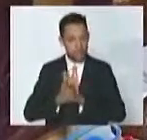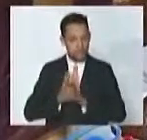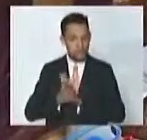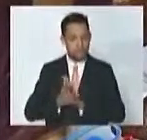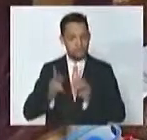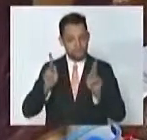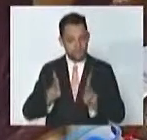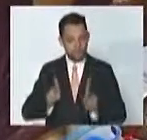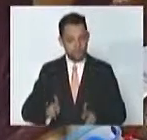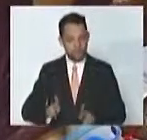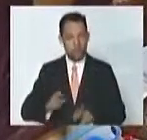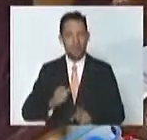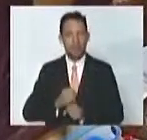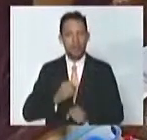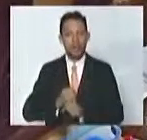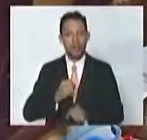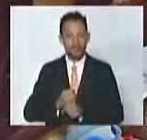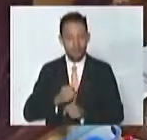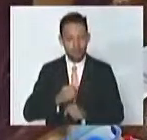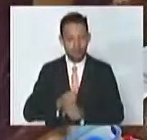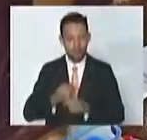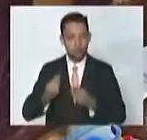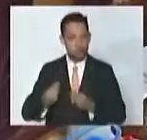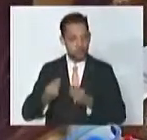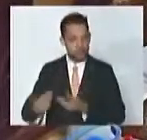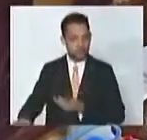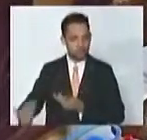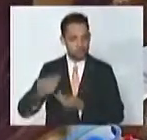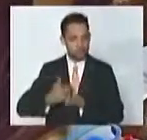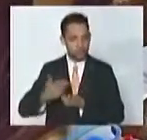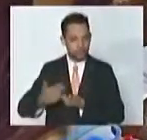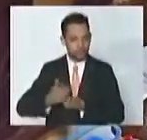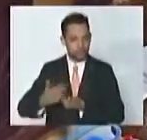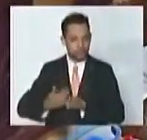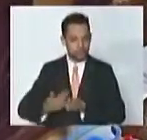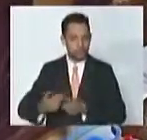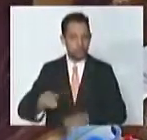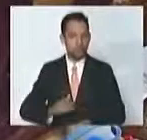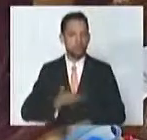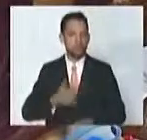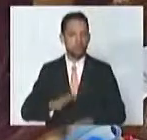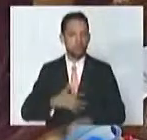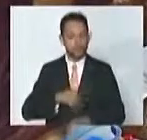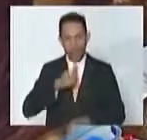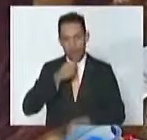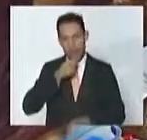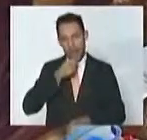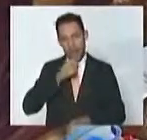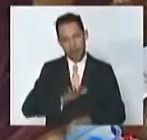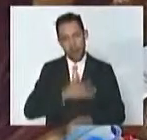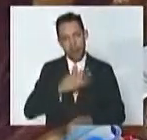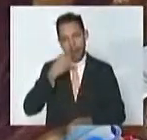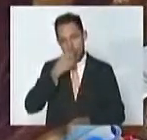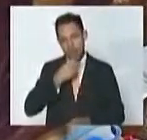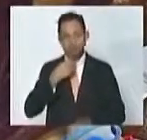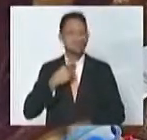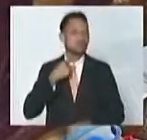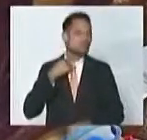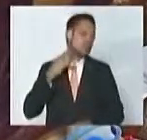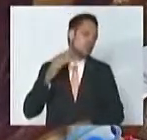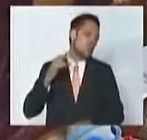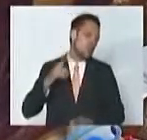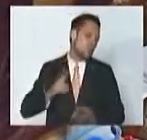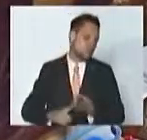que trabajan con la voz, porque aquí nos llegan cantantes, entonces se me hizo acordar que en estos días estaba atendiendo a